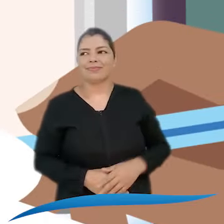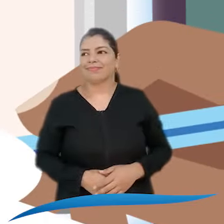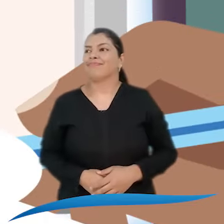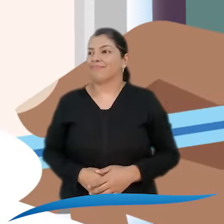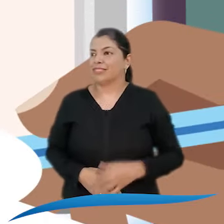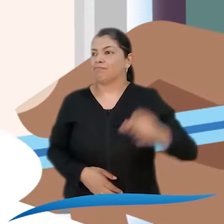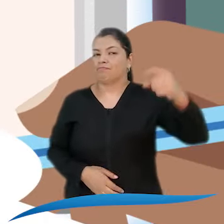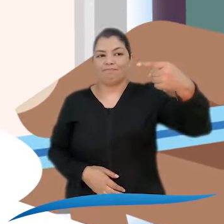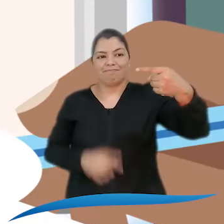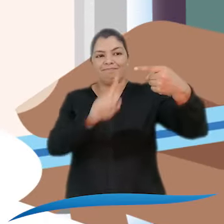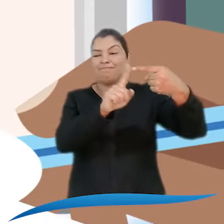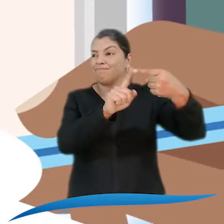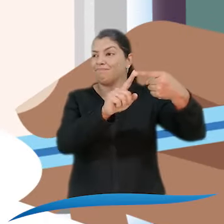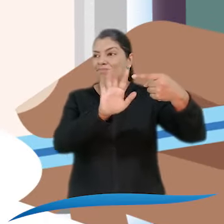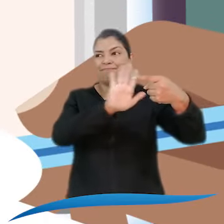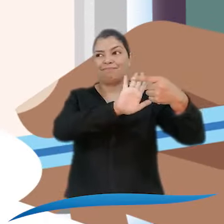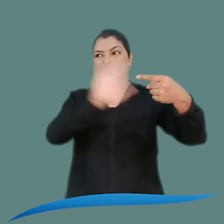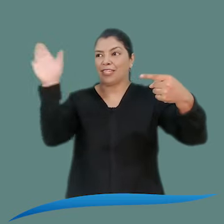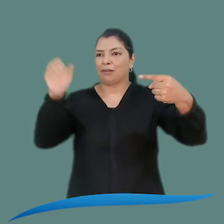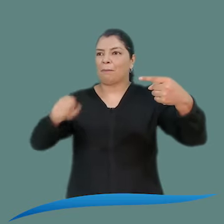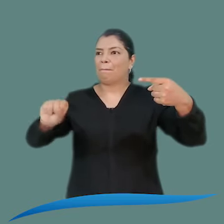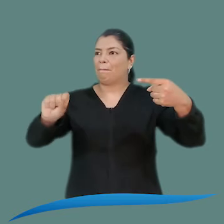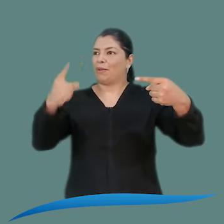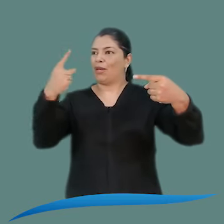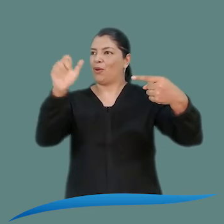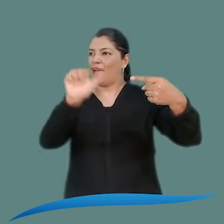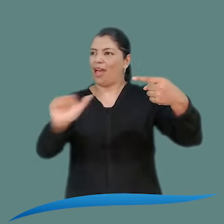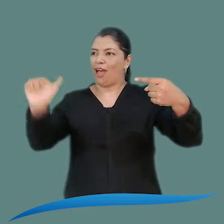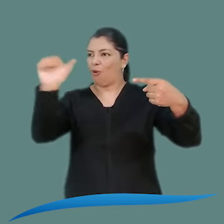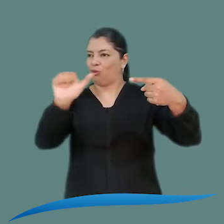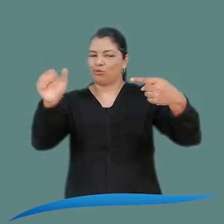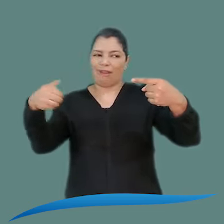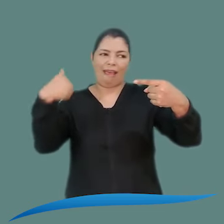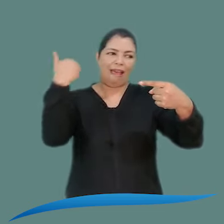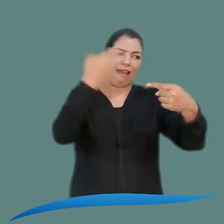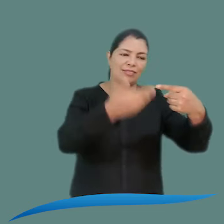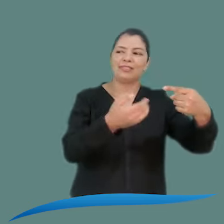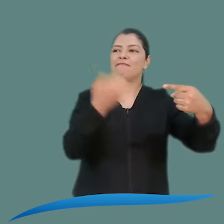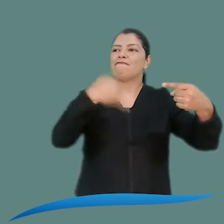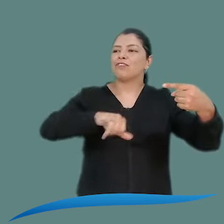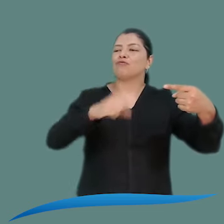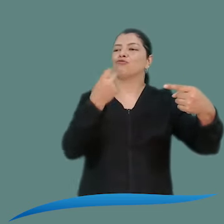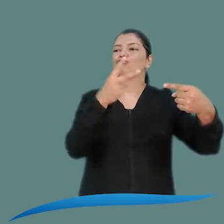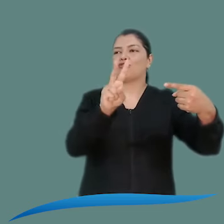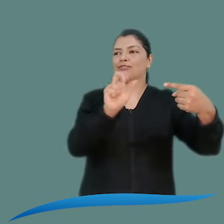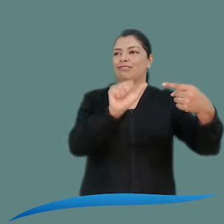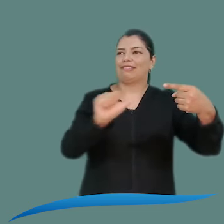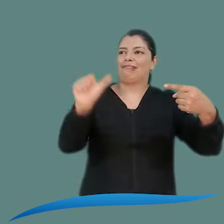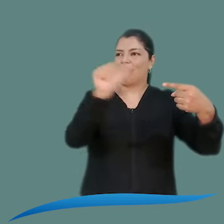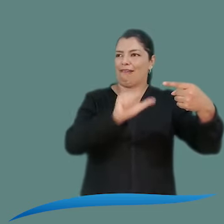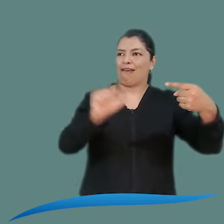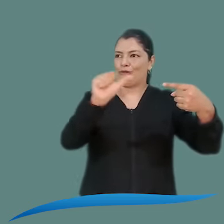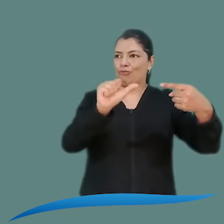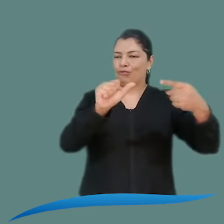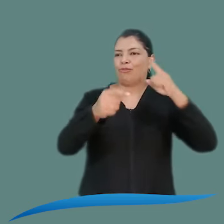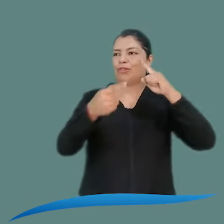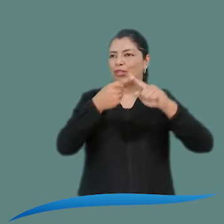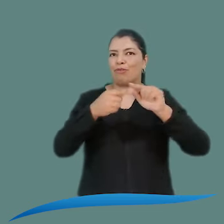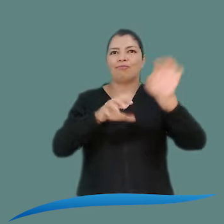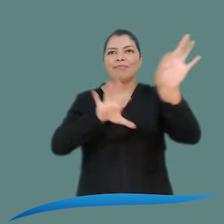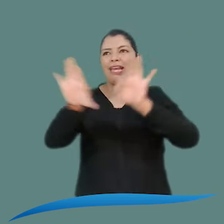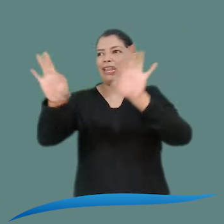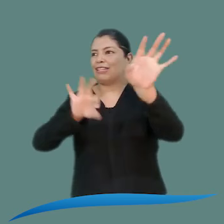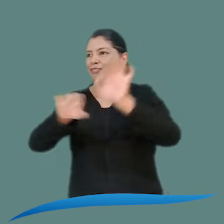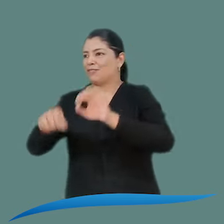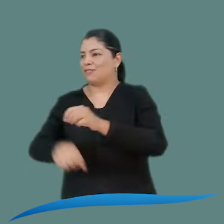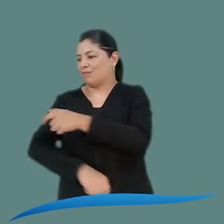daría el 12 de agosto de 2022. Y bueno, con eso, los tiempos para el primer paso en la elección de representantes de la sociedad